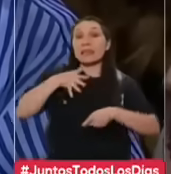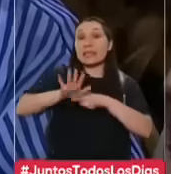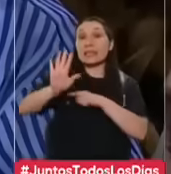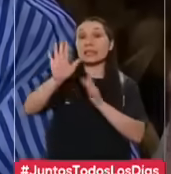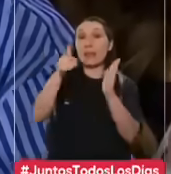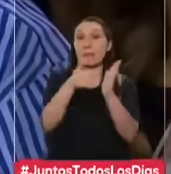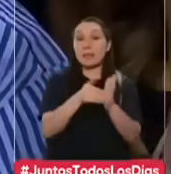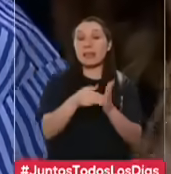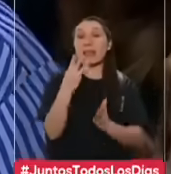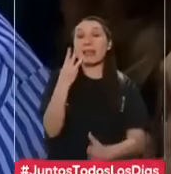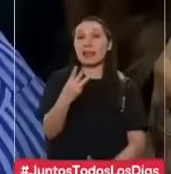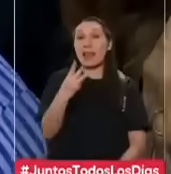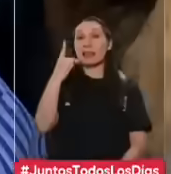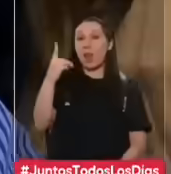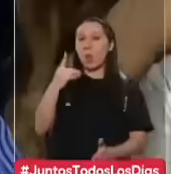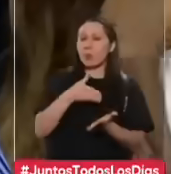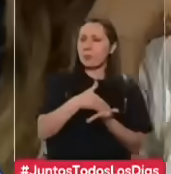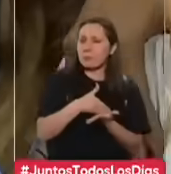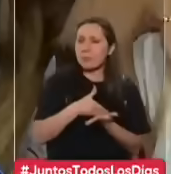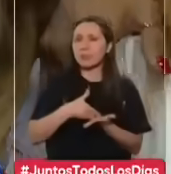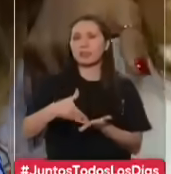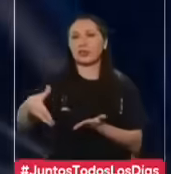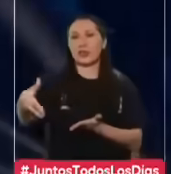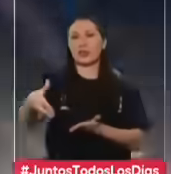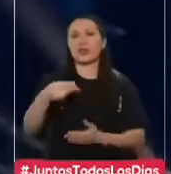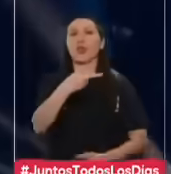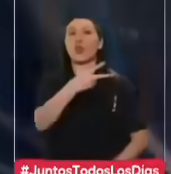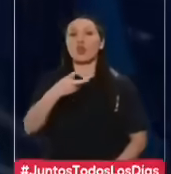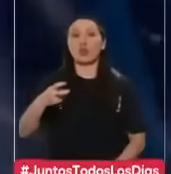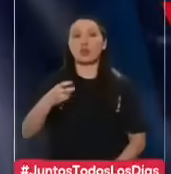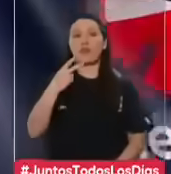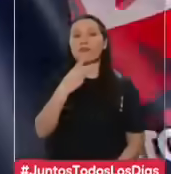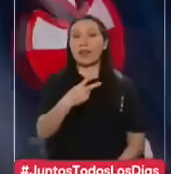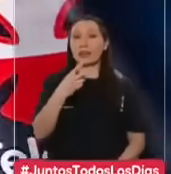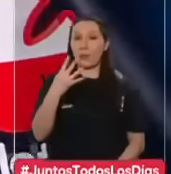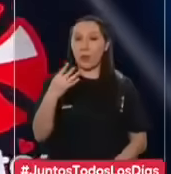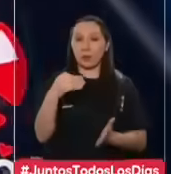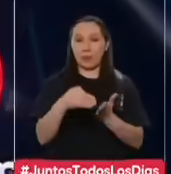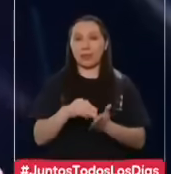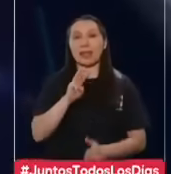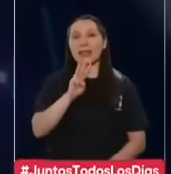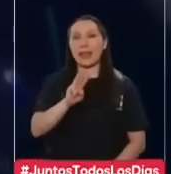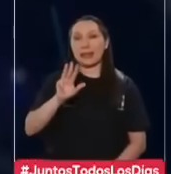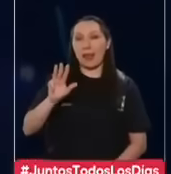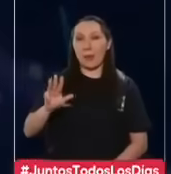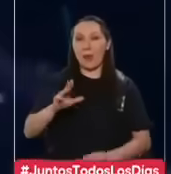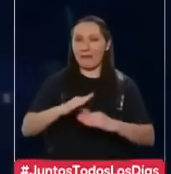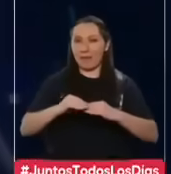¡15.031.224.039!